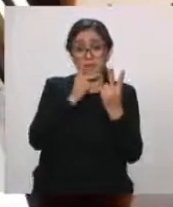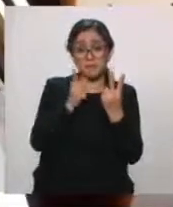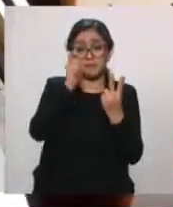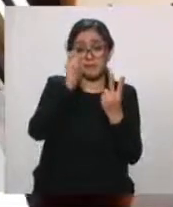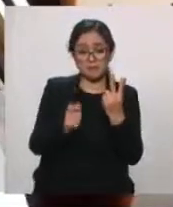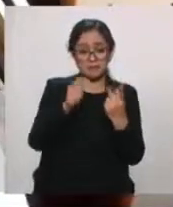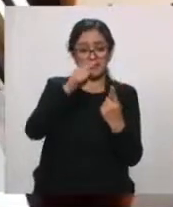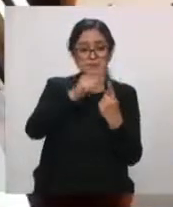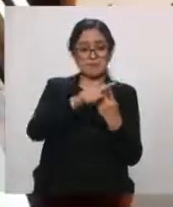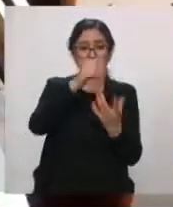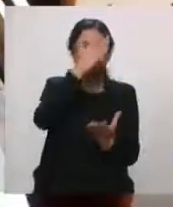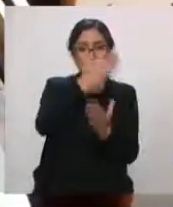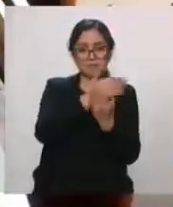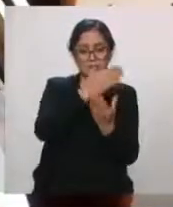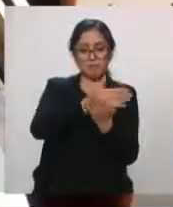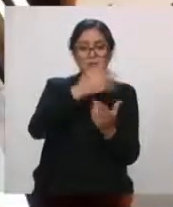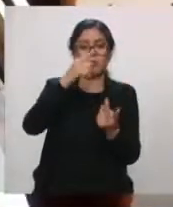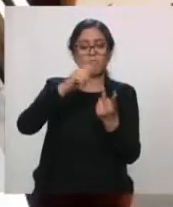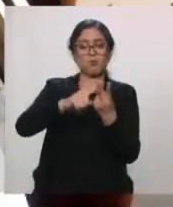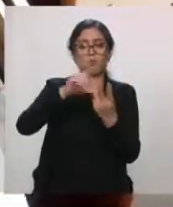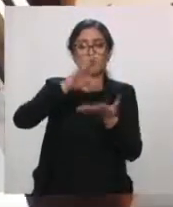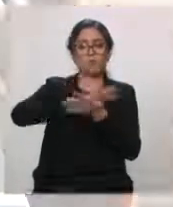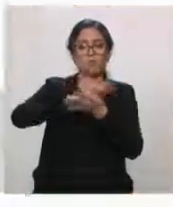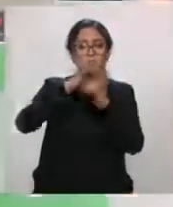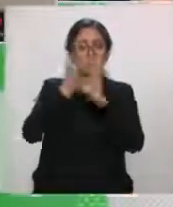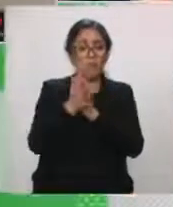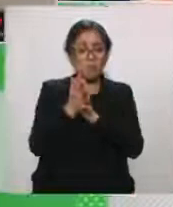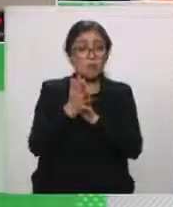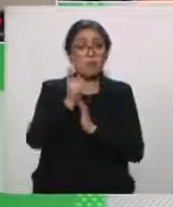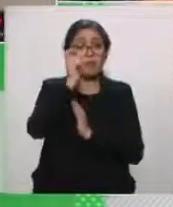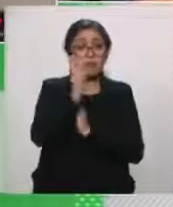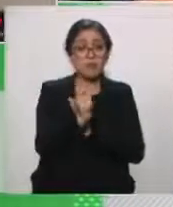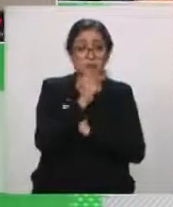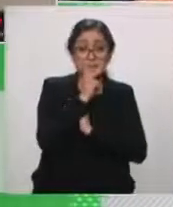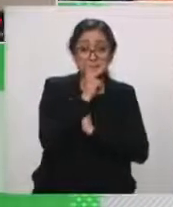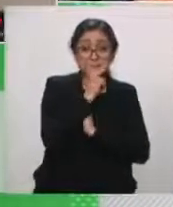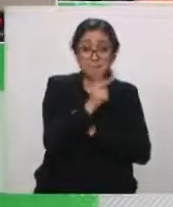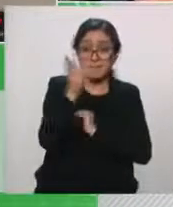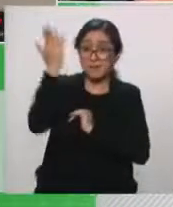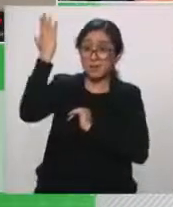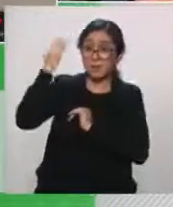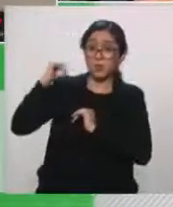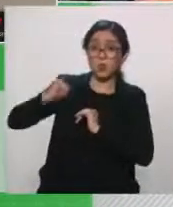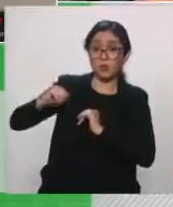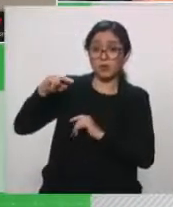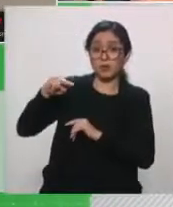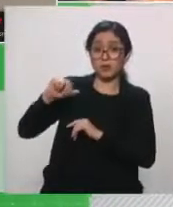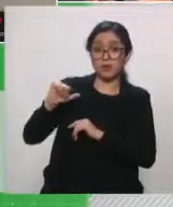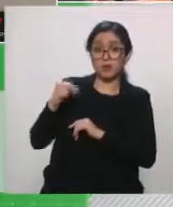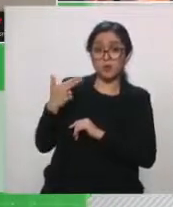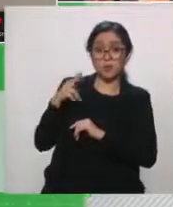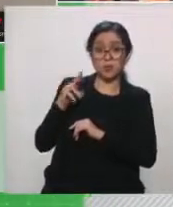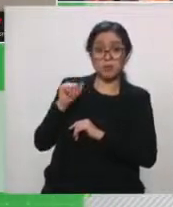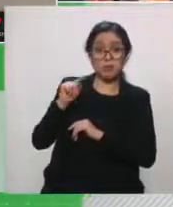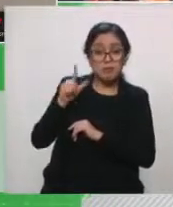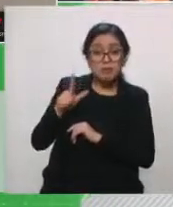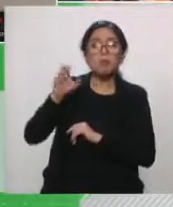taco y tortilla, no son, paradójicamente, palabras del náhuatl, ni palabras de un